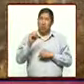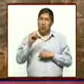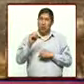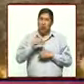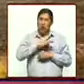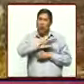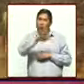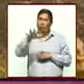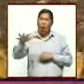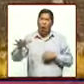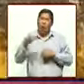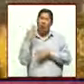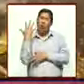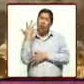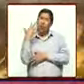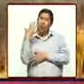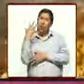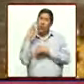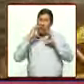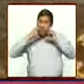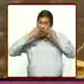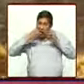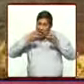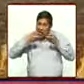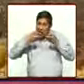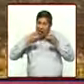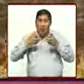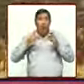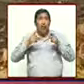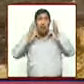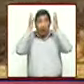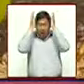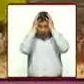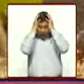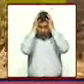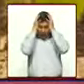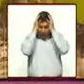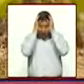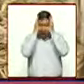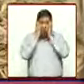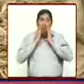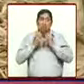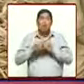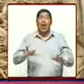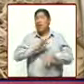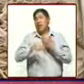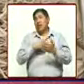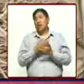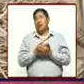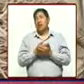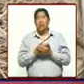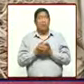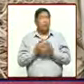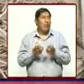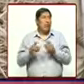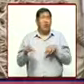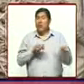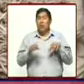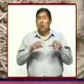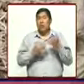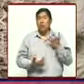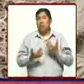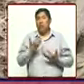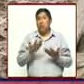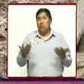este sembradío de maíz. El productor prácticamente lo está perdiendo todo. Ni modo, ¿qué más vamos a hacer con este fuego, mi